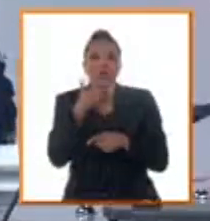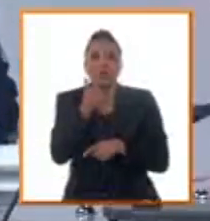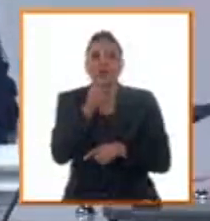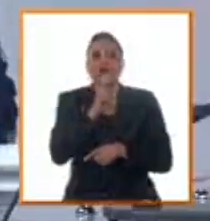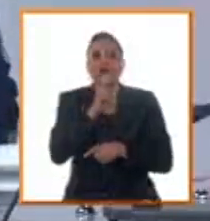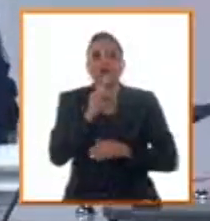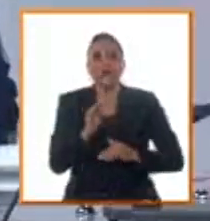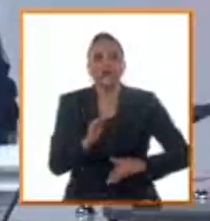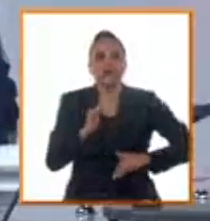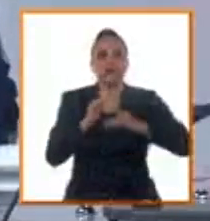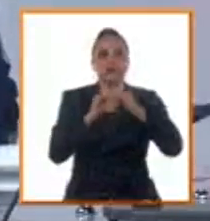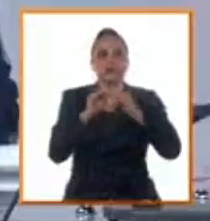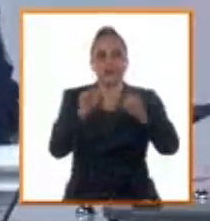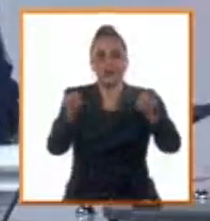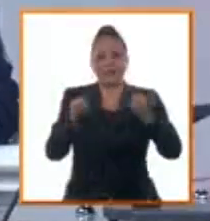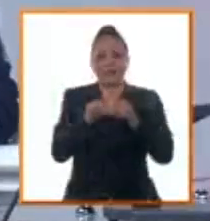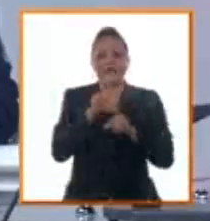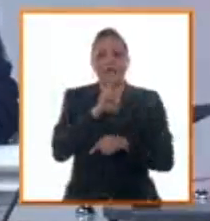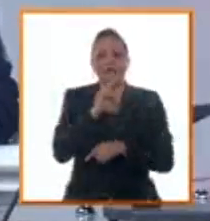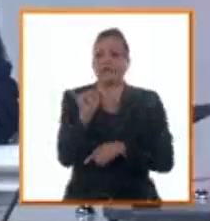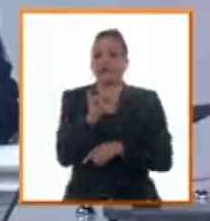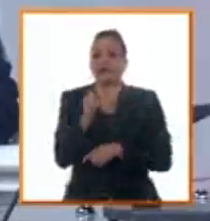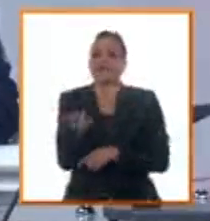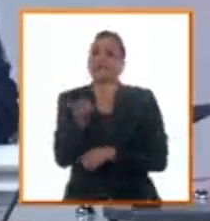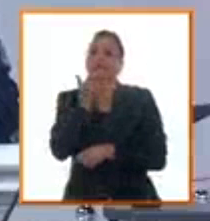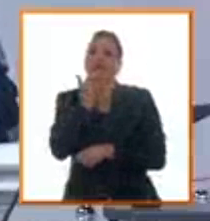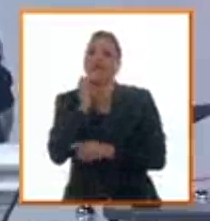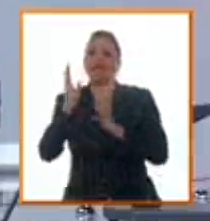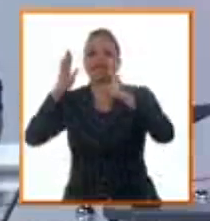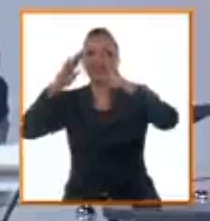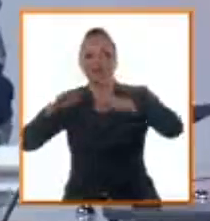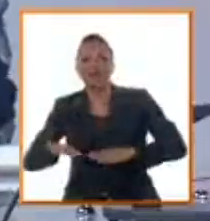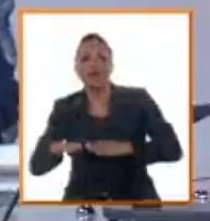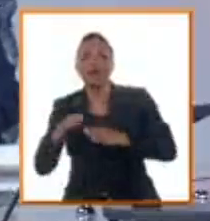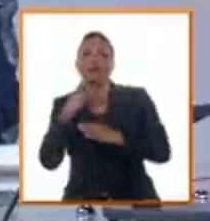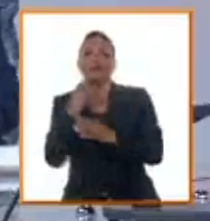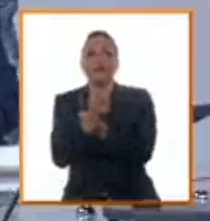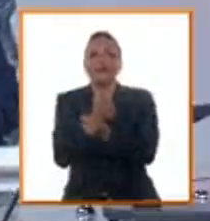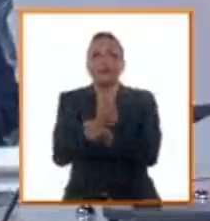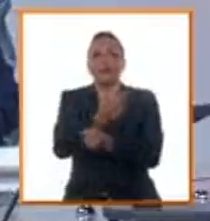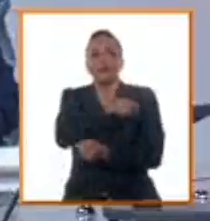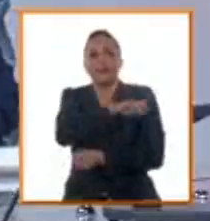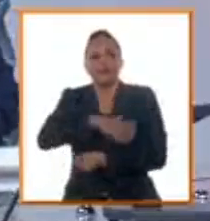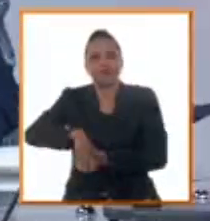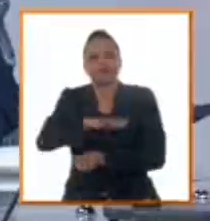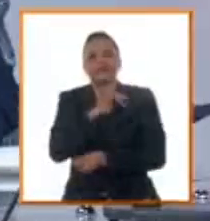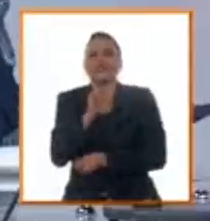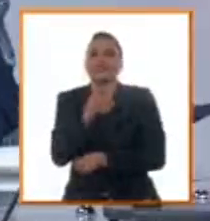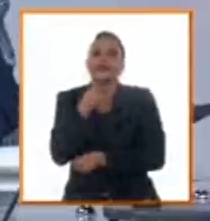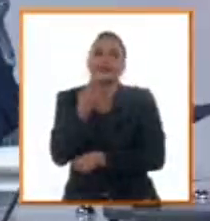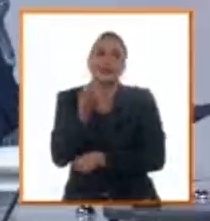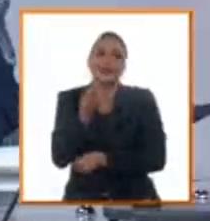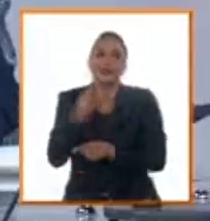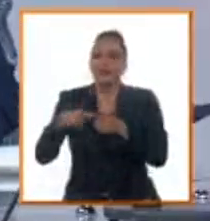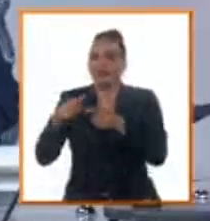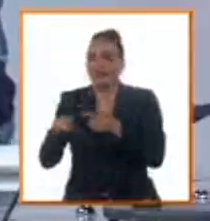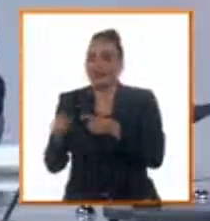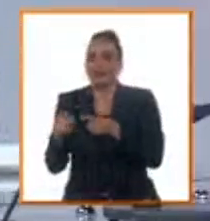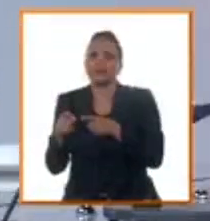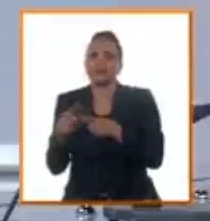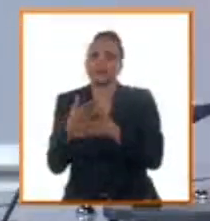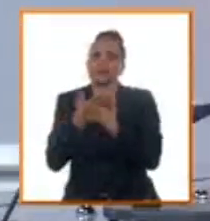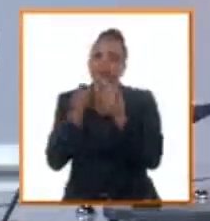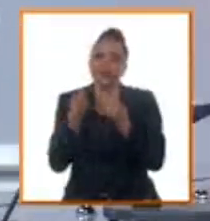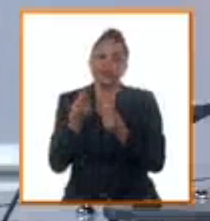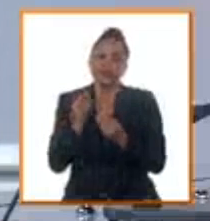las presas, sin duda han provocado, han llevado a riesgos a la población y a pérdida de bienes materiales. Y nos vamos